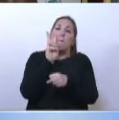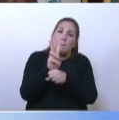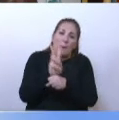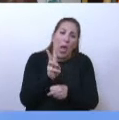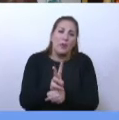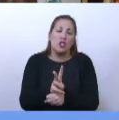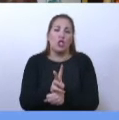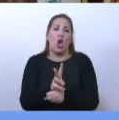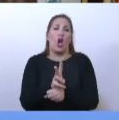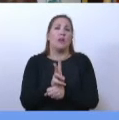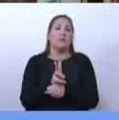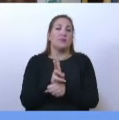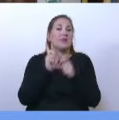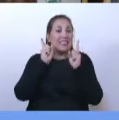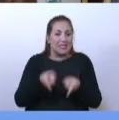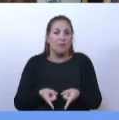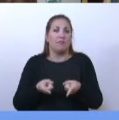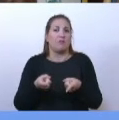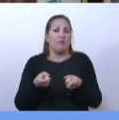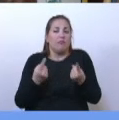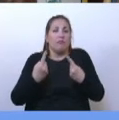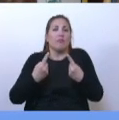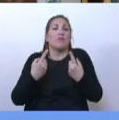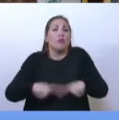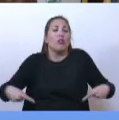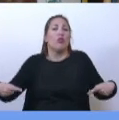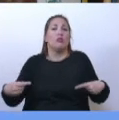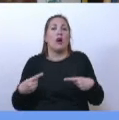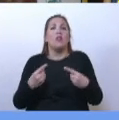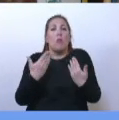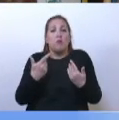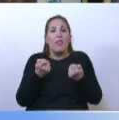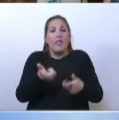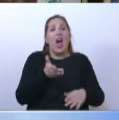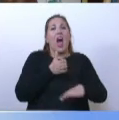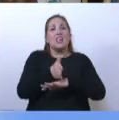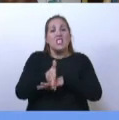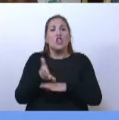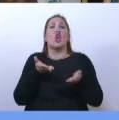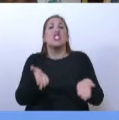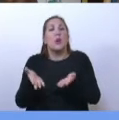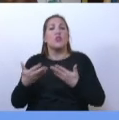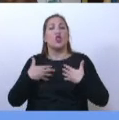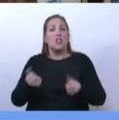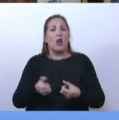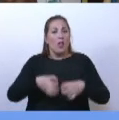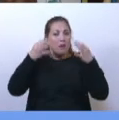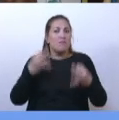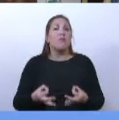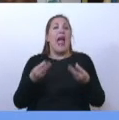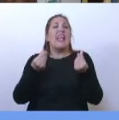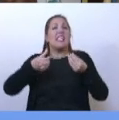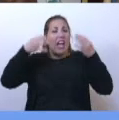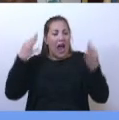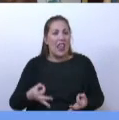y también las posibilidades de contar con el acceso al servicio de salud que sean oportunos y de calidad